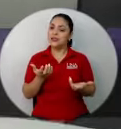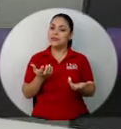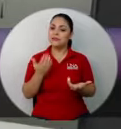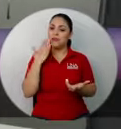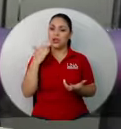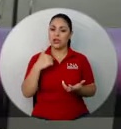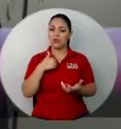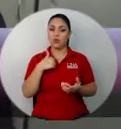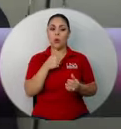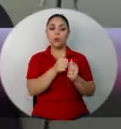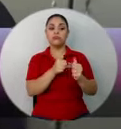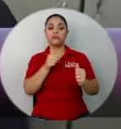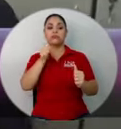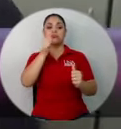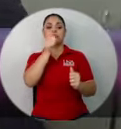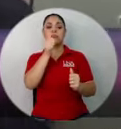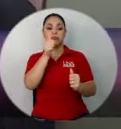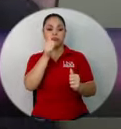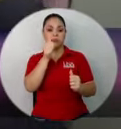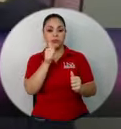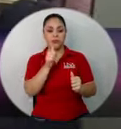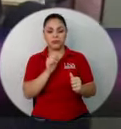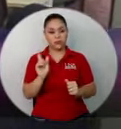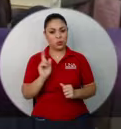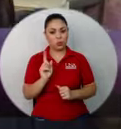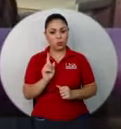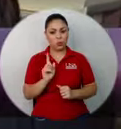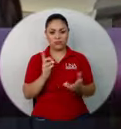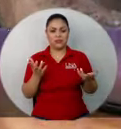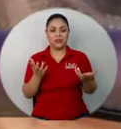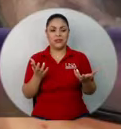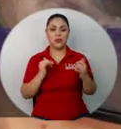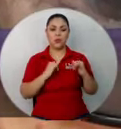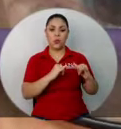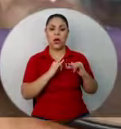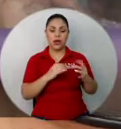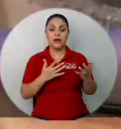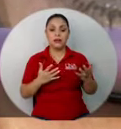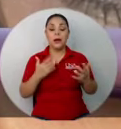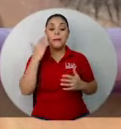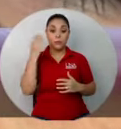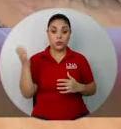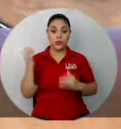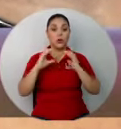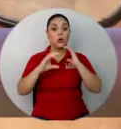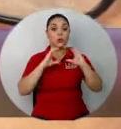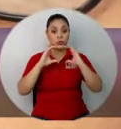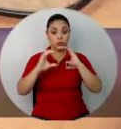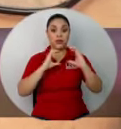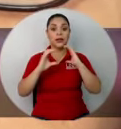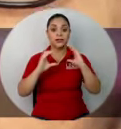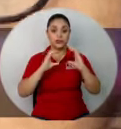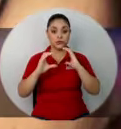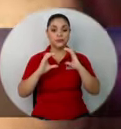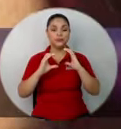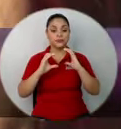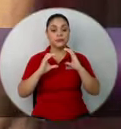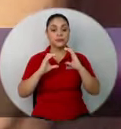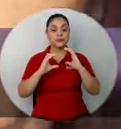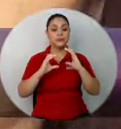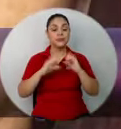interactuar? O sea, ¿en qué momento tengo que poner llamémoslo así, un muro? ¿No? En ningún momento. ¿Por qué? Porque la